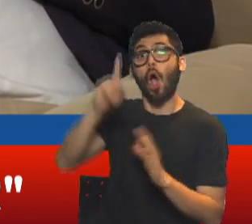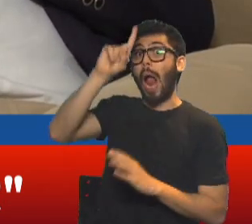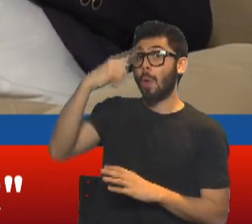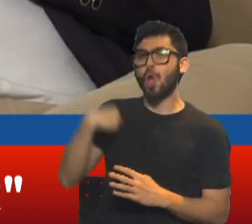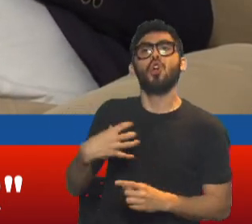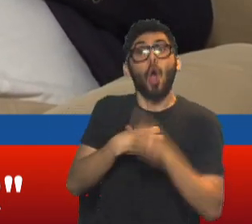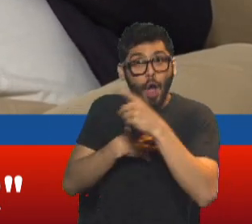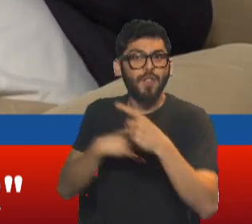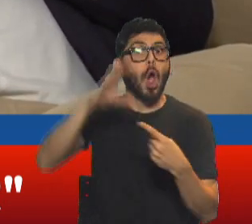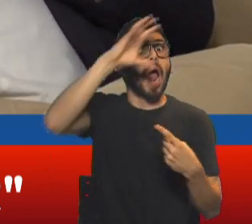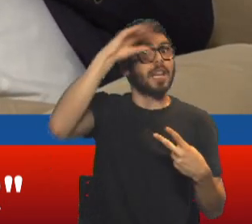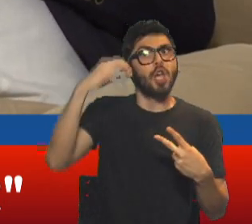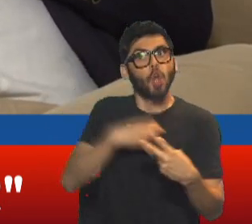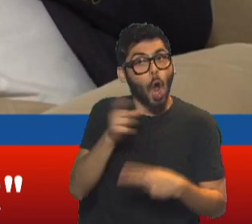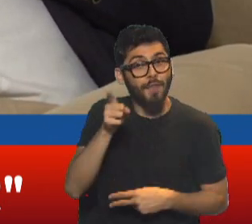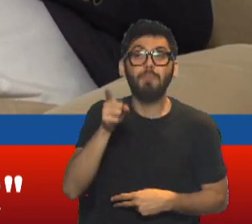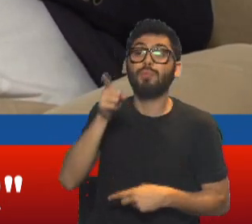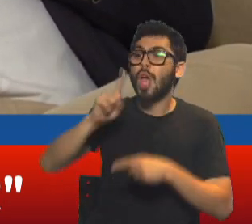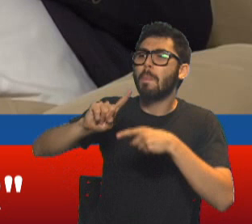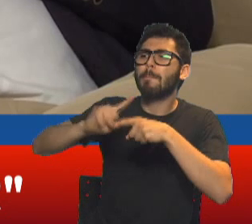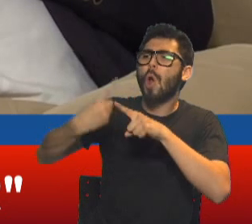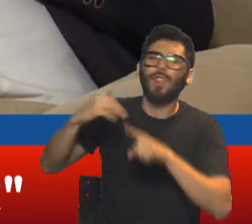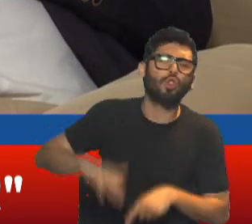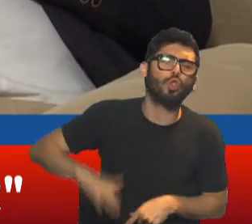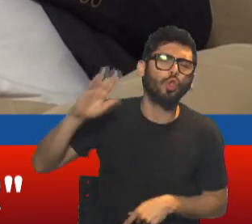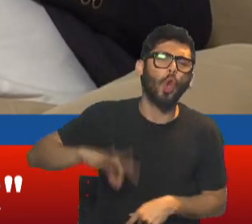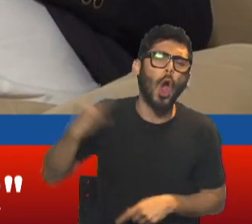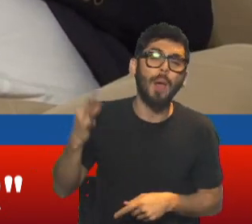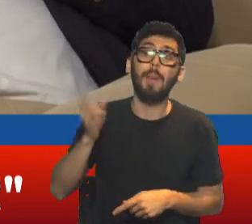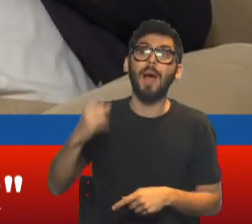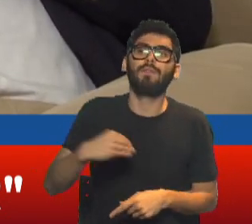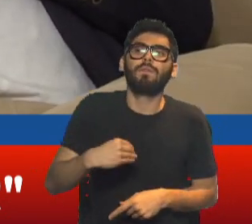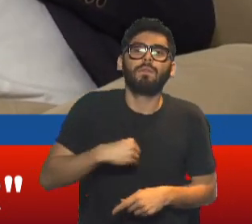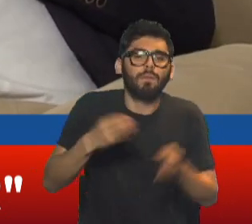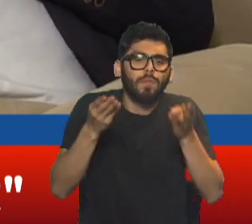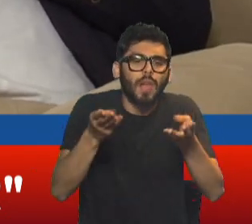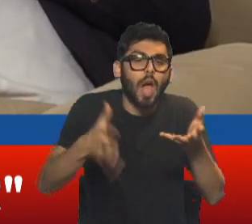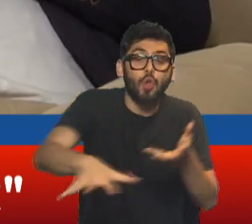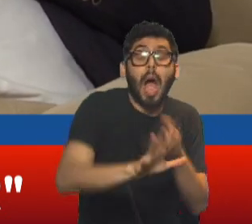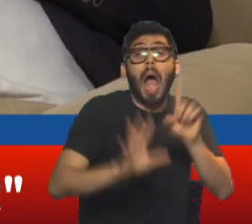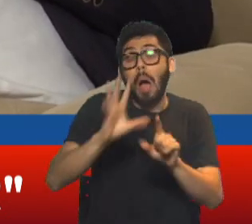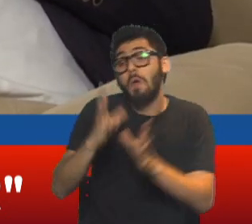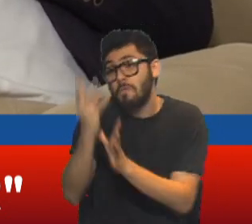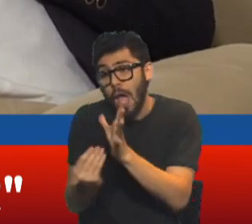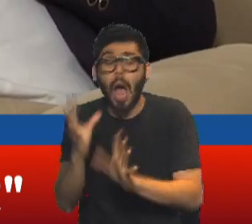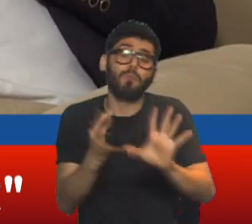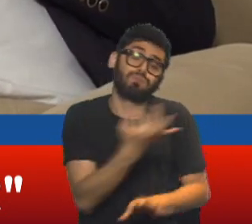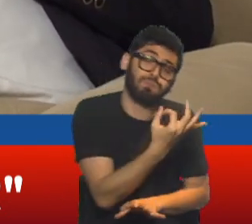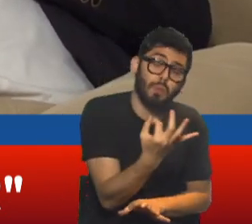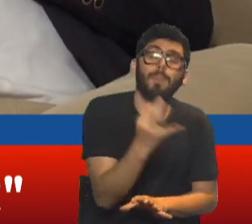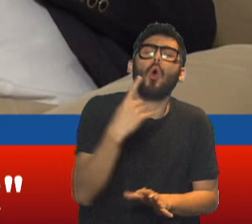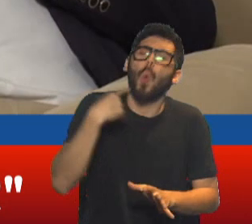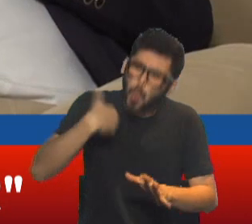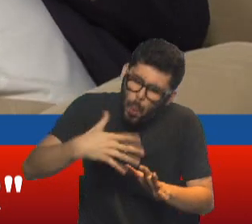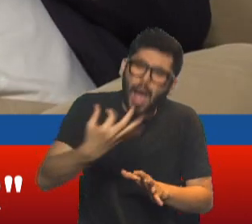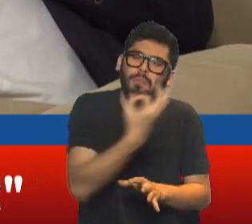confío en Cristina, porque hacen política de toda la vida y lo hacen con vocación de servicio. A veces acertamos, a veces nos equivocamos, pero vamos a acertar, vamos